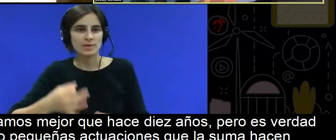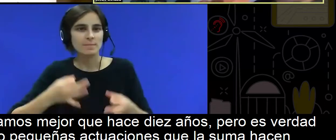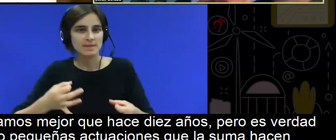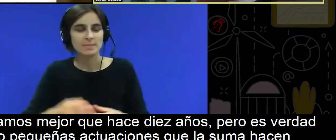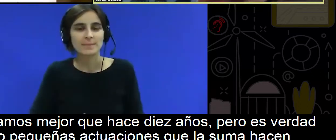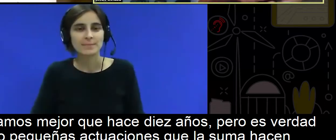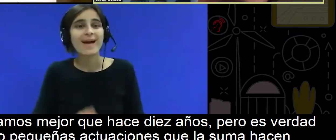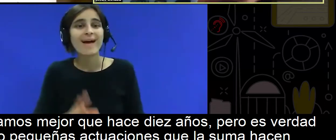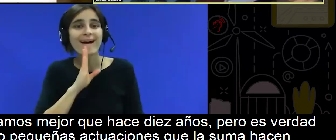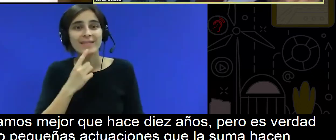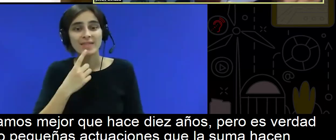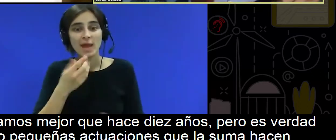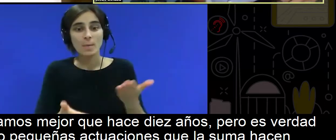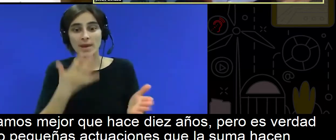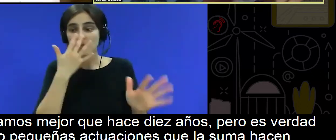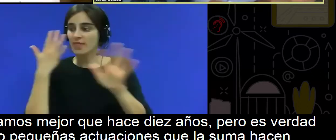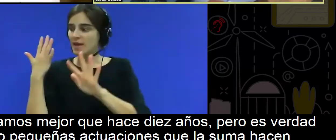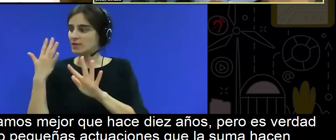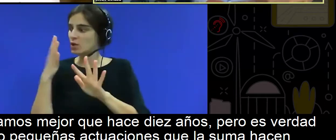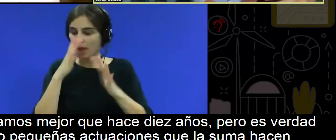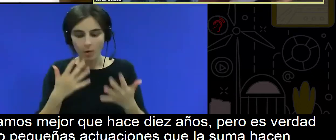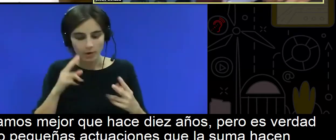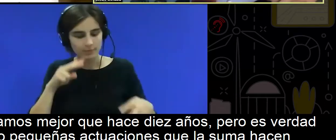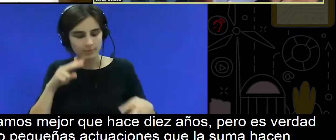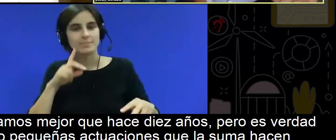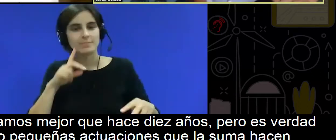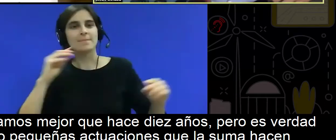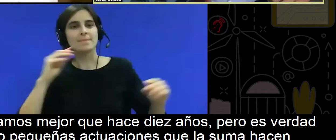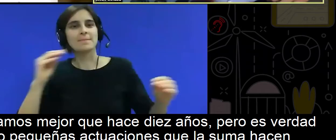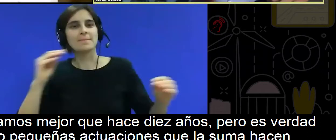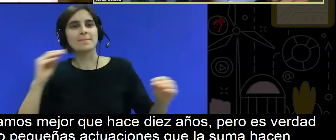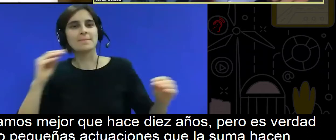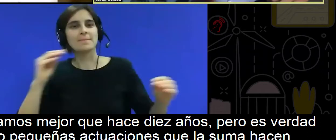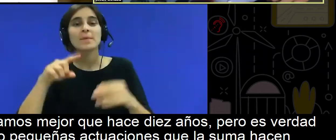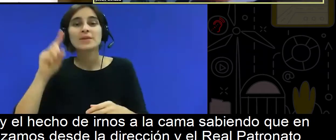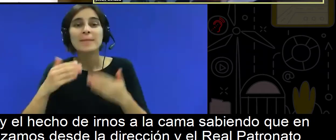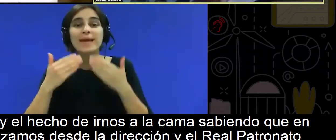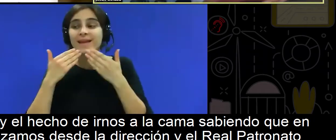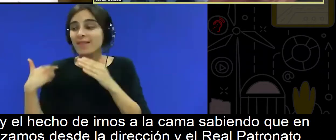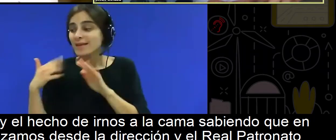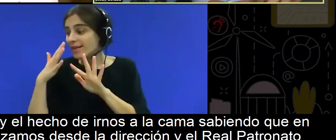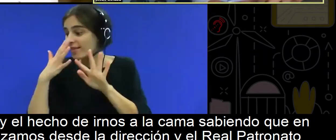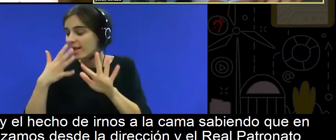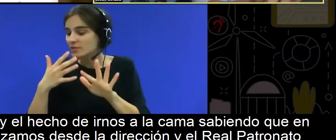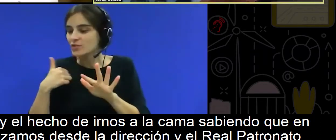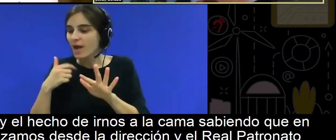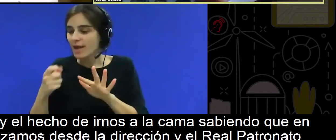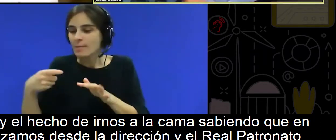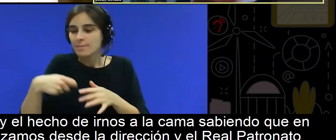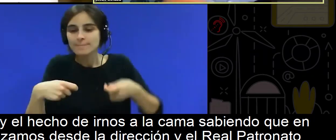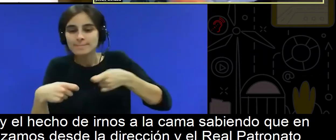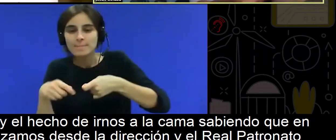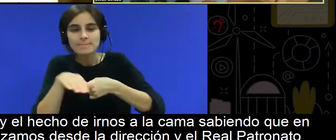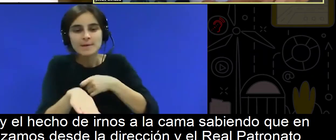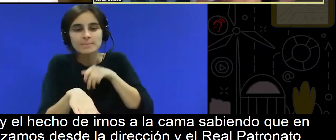verdad, pero también es verdad porque ha habido pequeñas actuaciones que, insisto, la suma de muy pequeñas también hacen una gran montaña, y el hecho de irnos